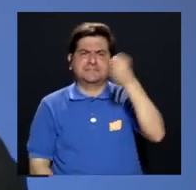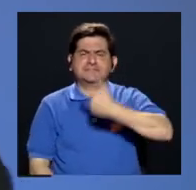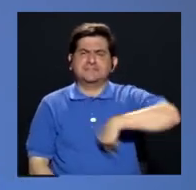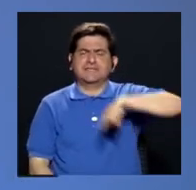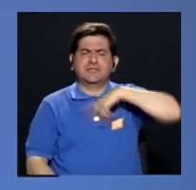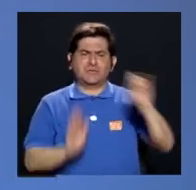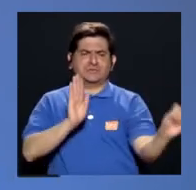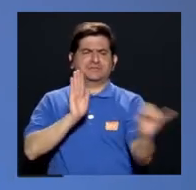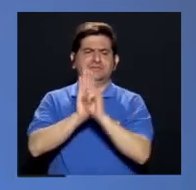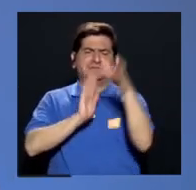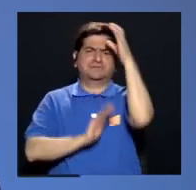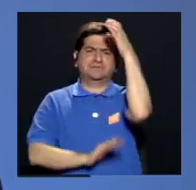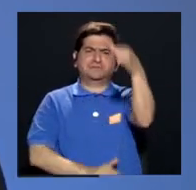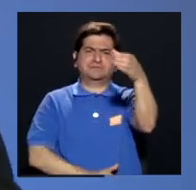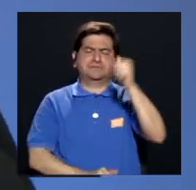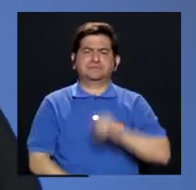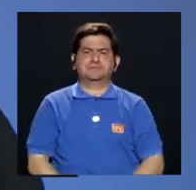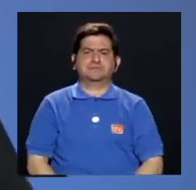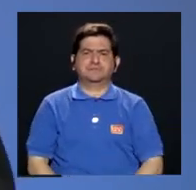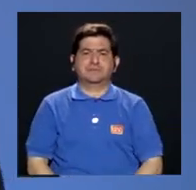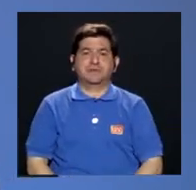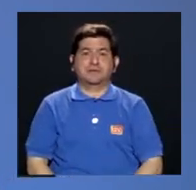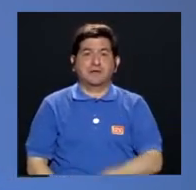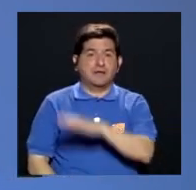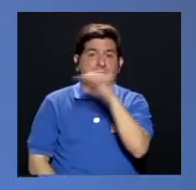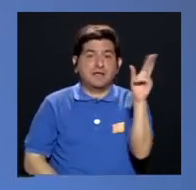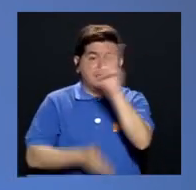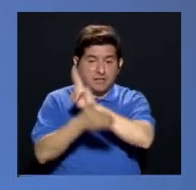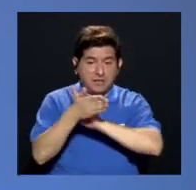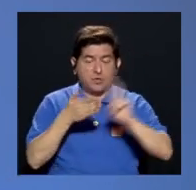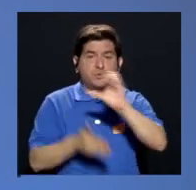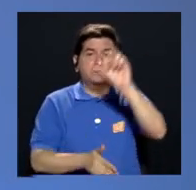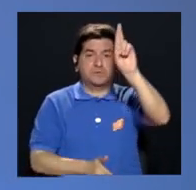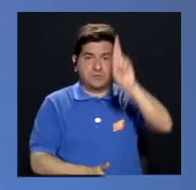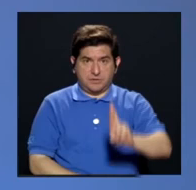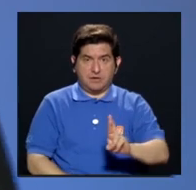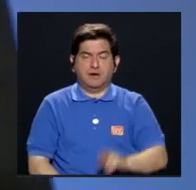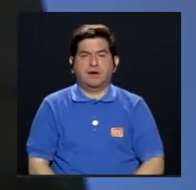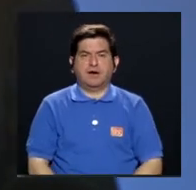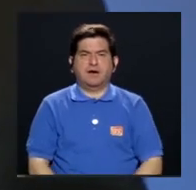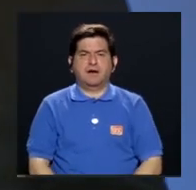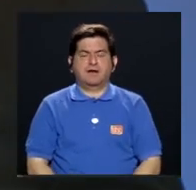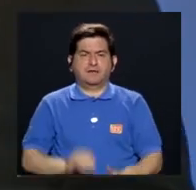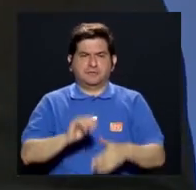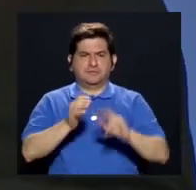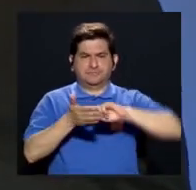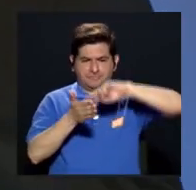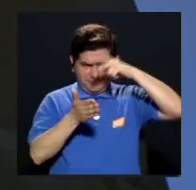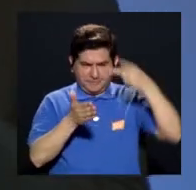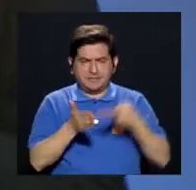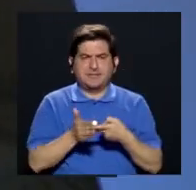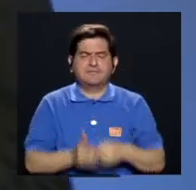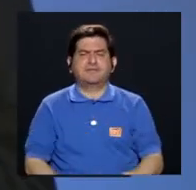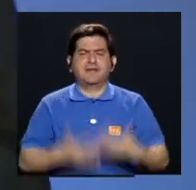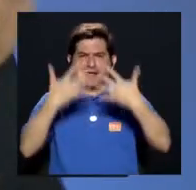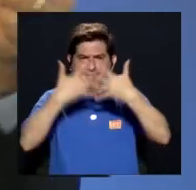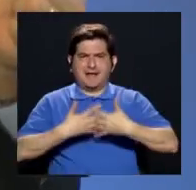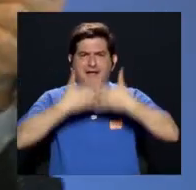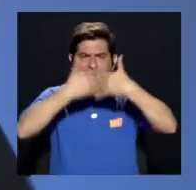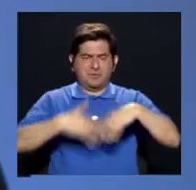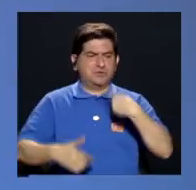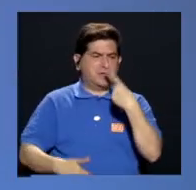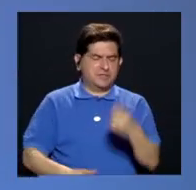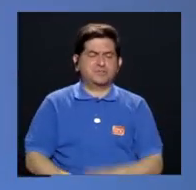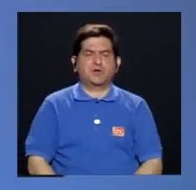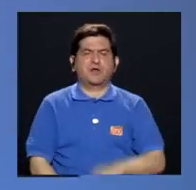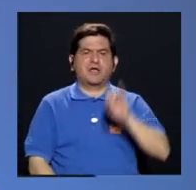nuestra identidad cultural, sino que la Universidad de Costa Rica se convierte en ese motor que decía